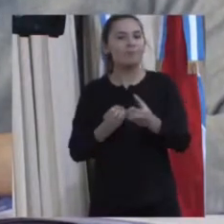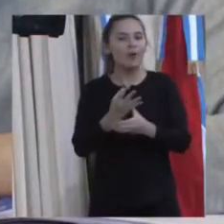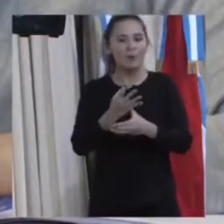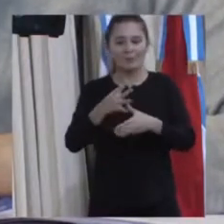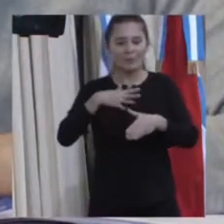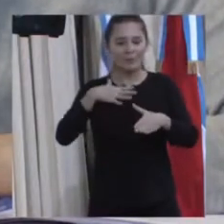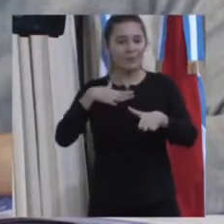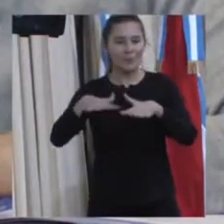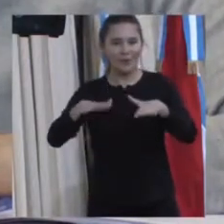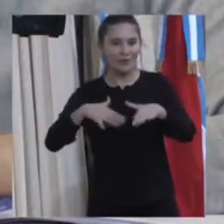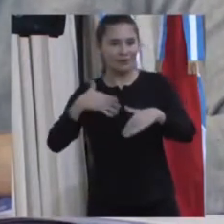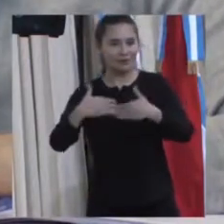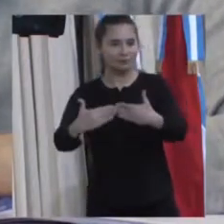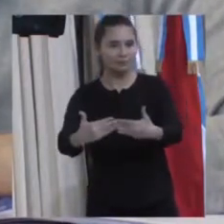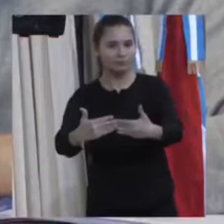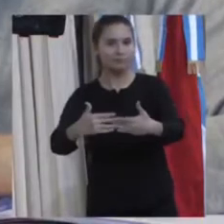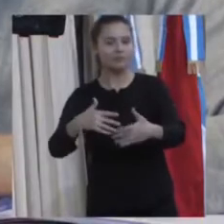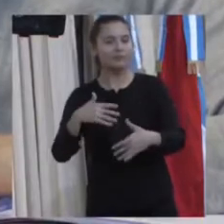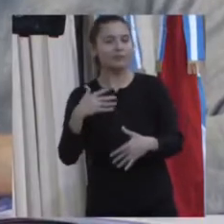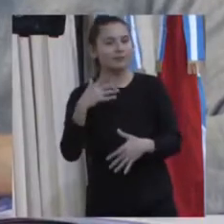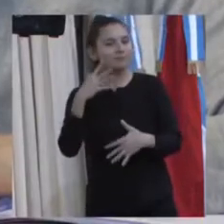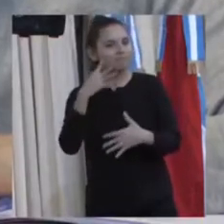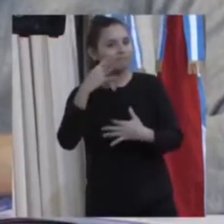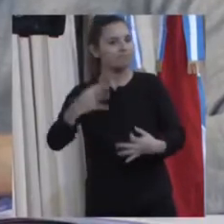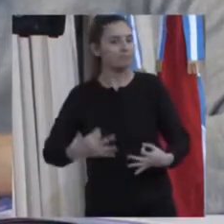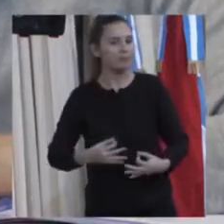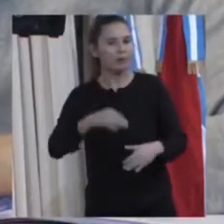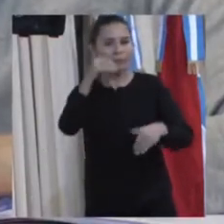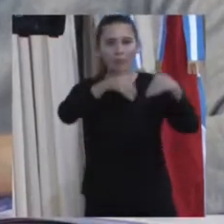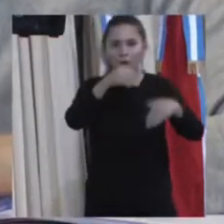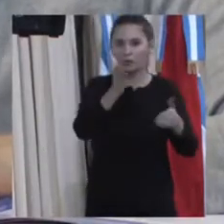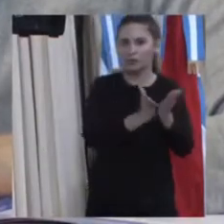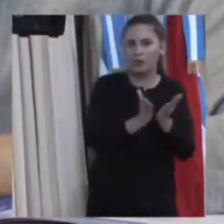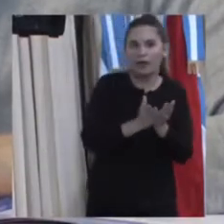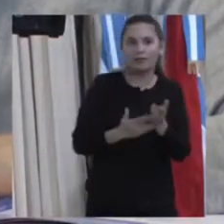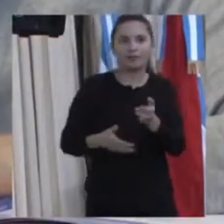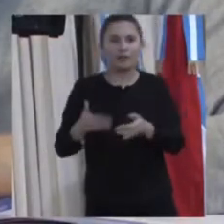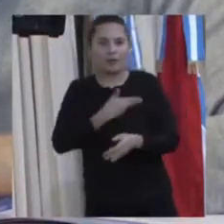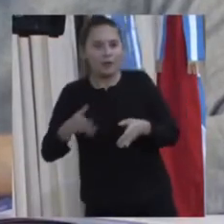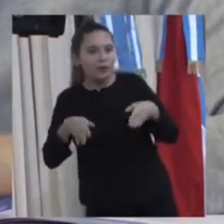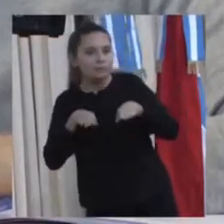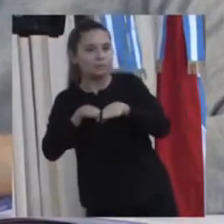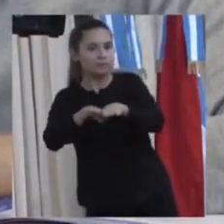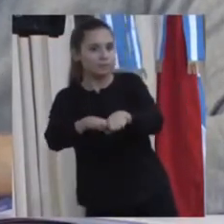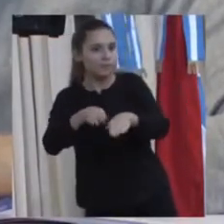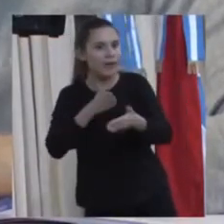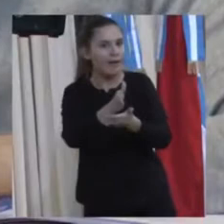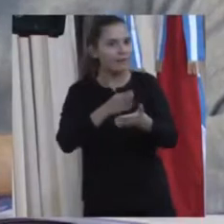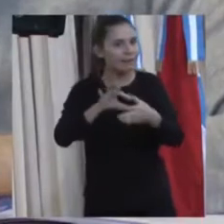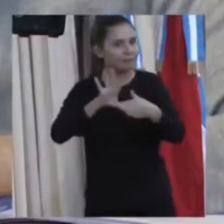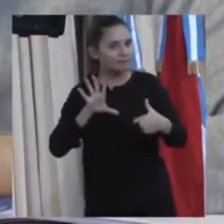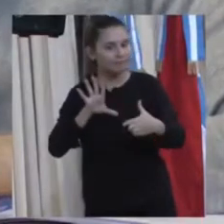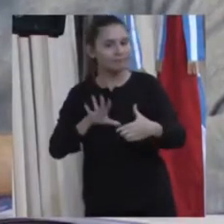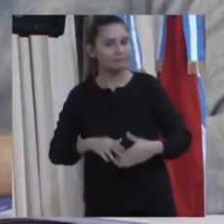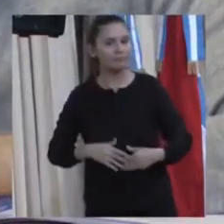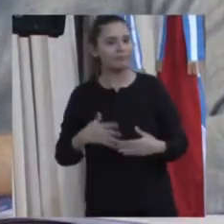movimientos contraculturales que reconocieron en el voto estudiantil, en el cogobierno y en la libertad de cátedra el santo y seña